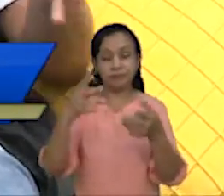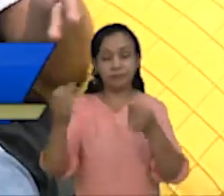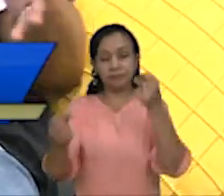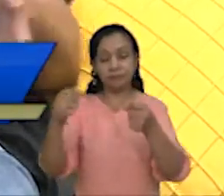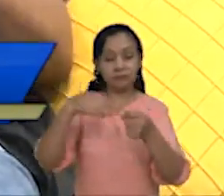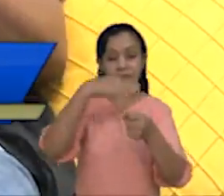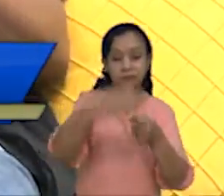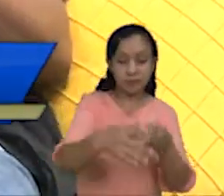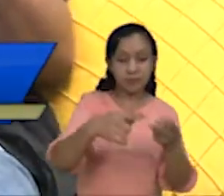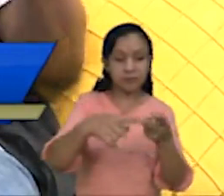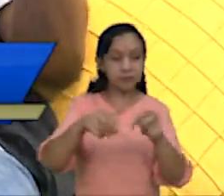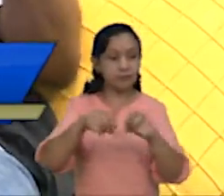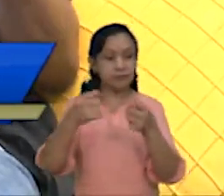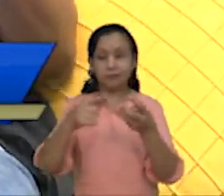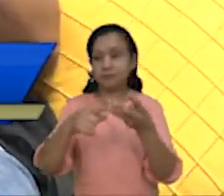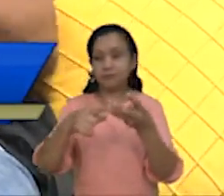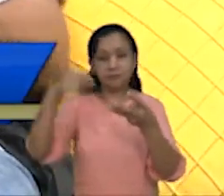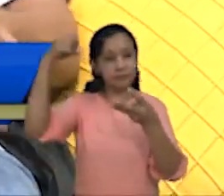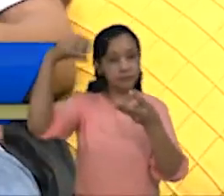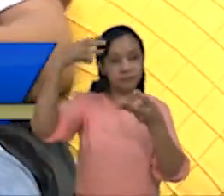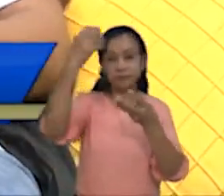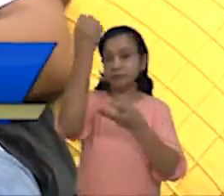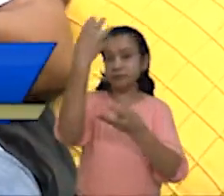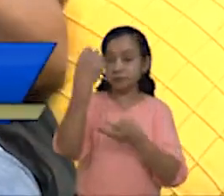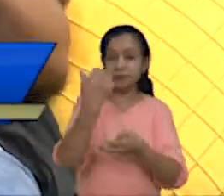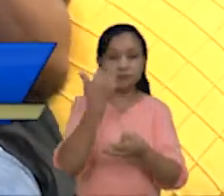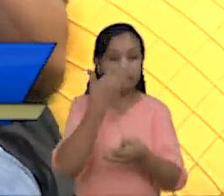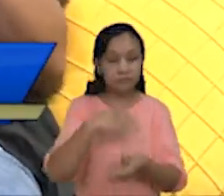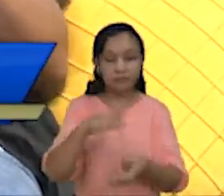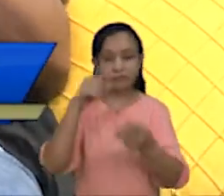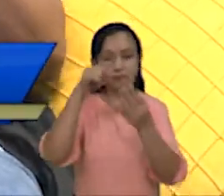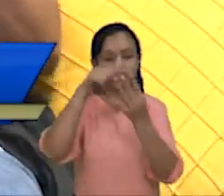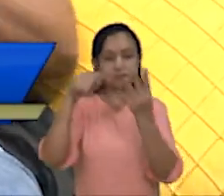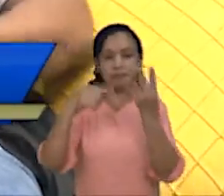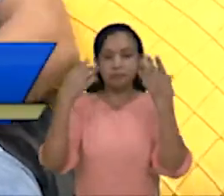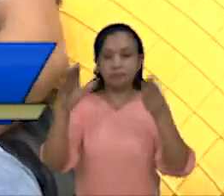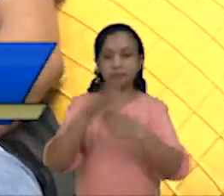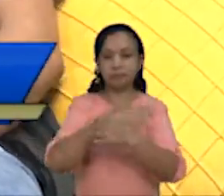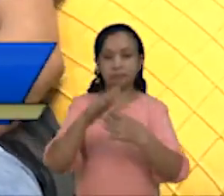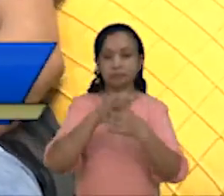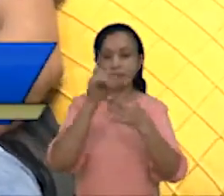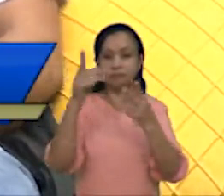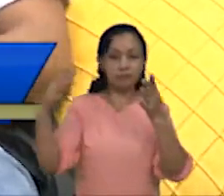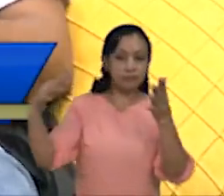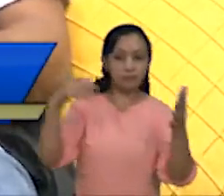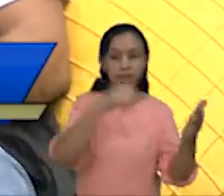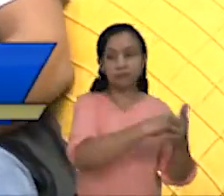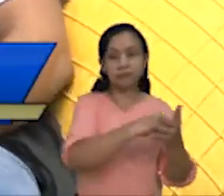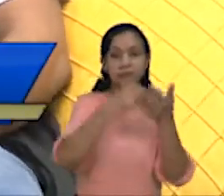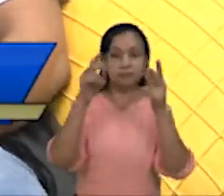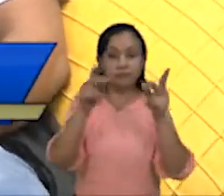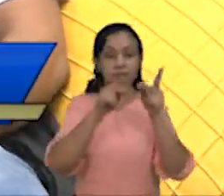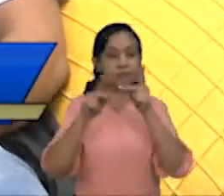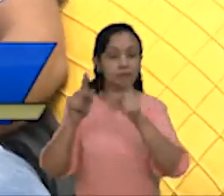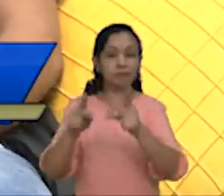control, o que la luz del semáforo falló, pero son cuatro realidades de un mismo hecho. Entonces, a las